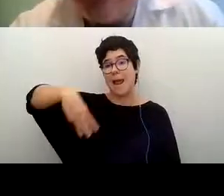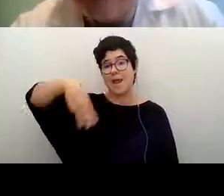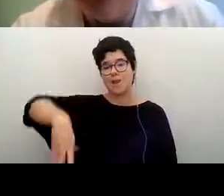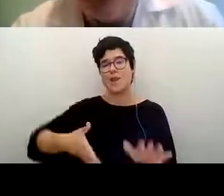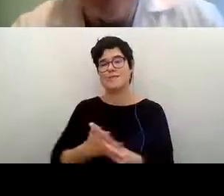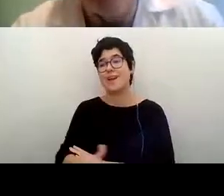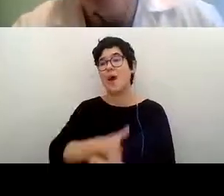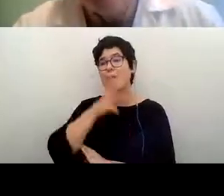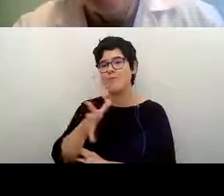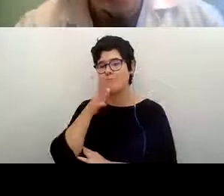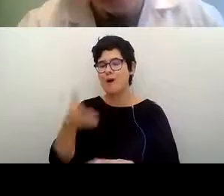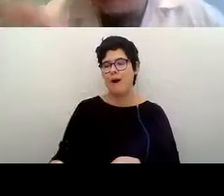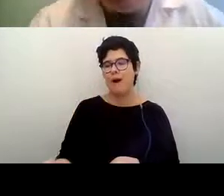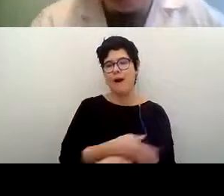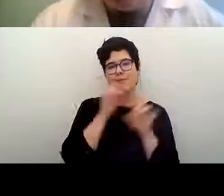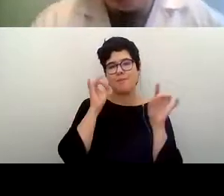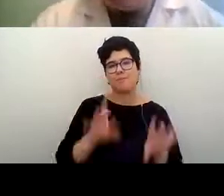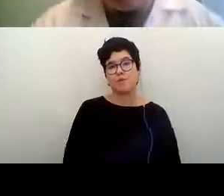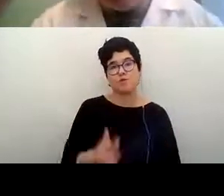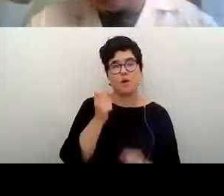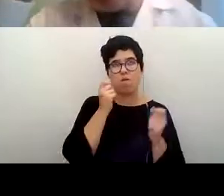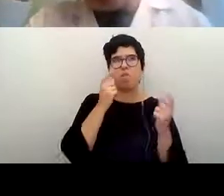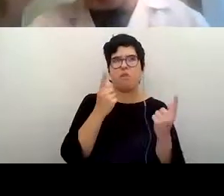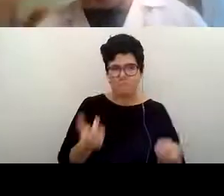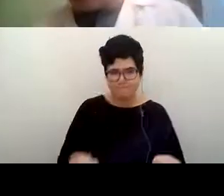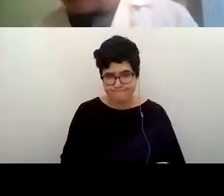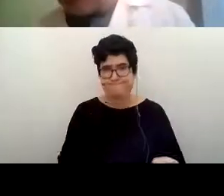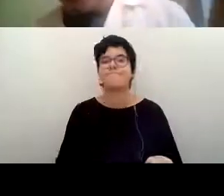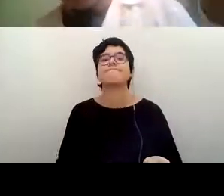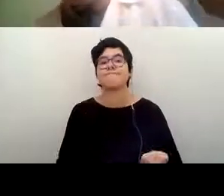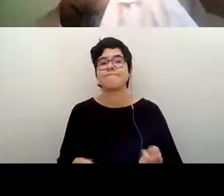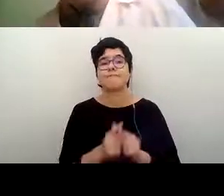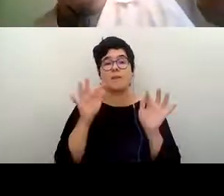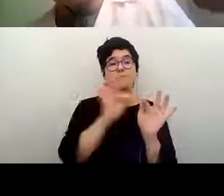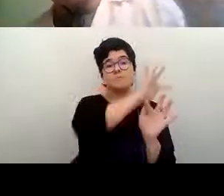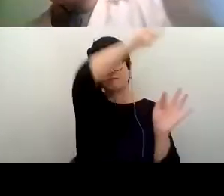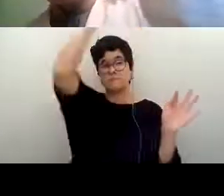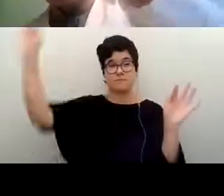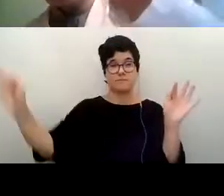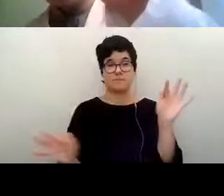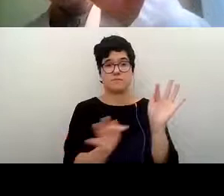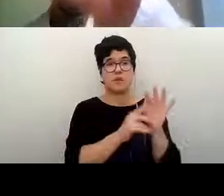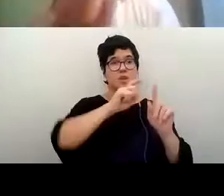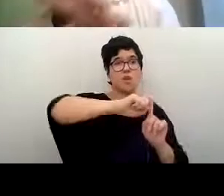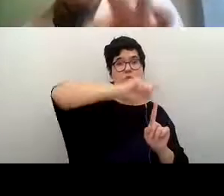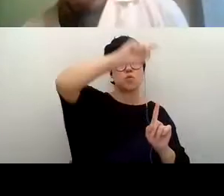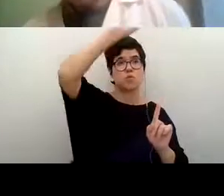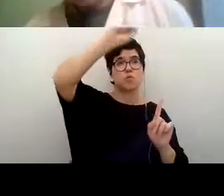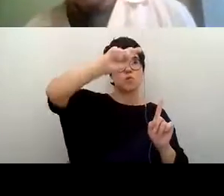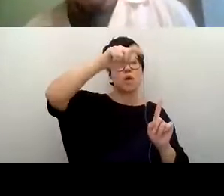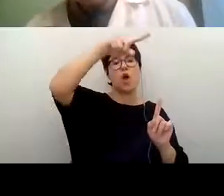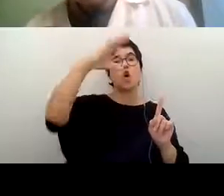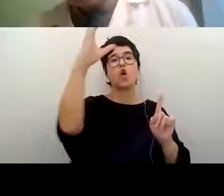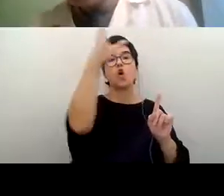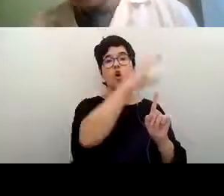despierte antes de tiempo. Y durante las 24 horas pues pasamos del pico de cortisol a más o menos un equilibrio a